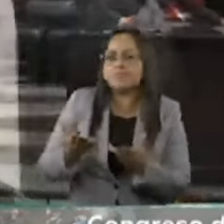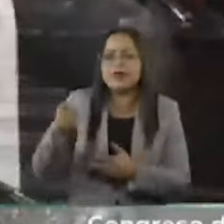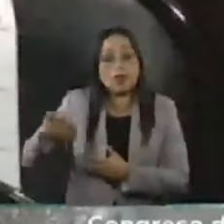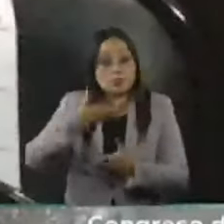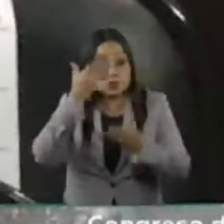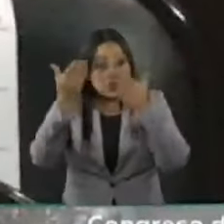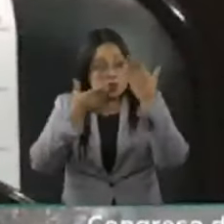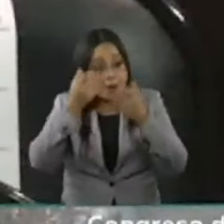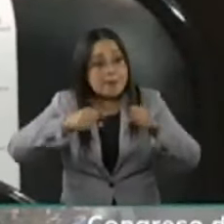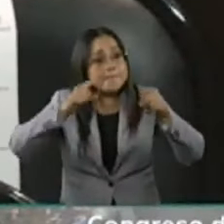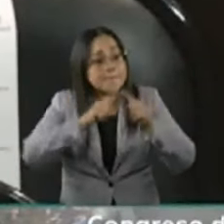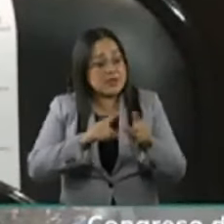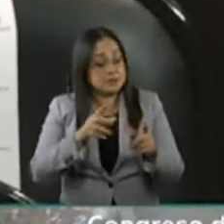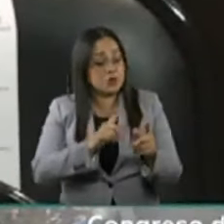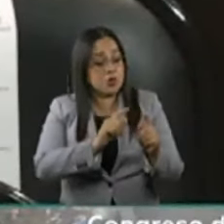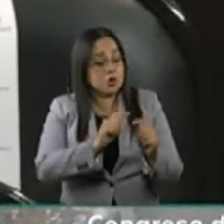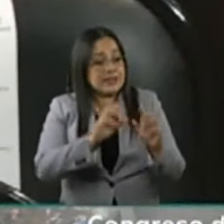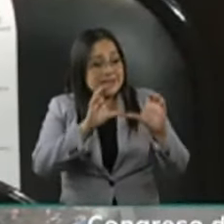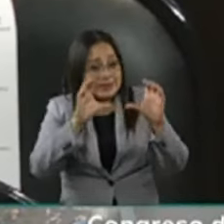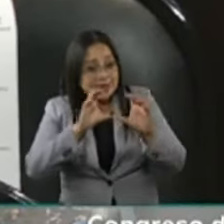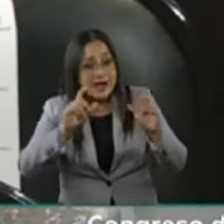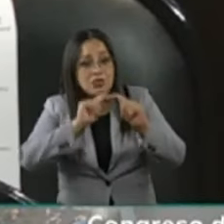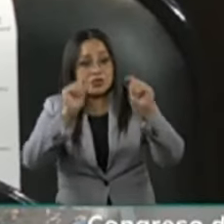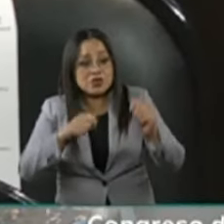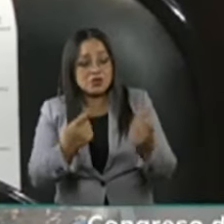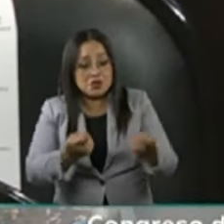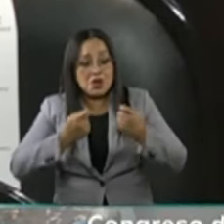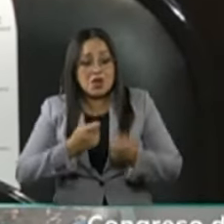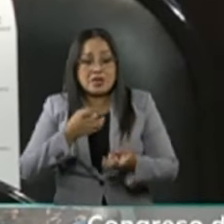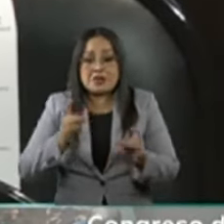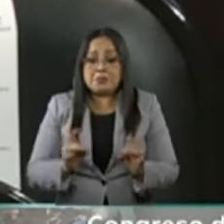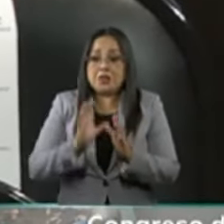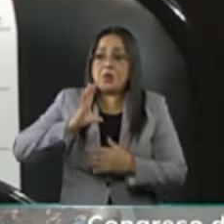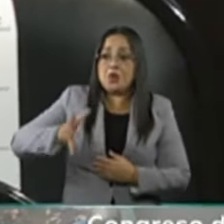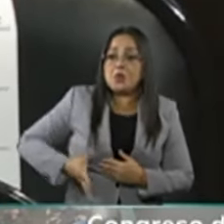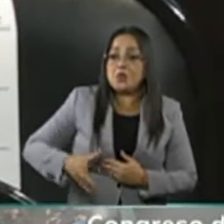certificado no solo sea un adorno o un orgullo momentáneo,